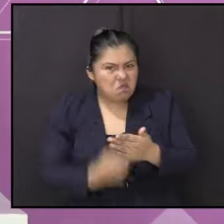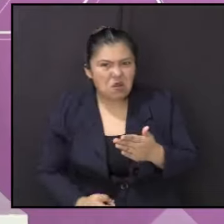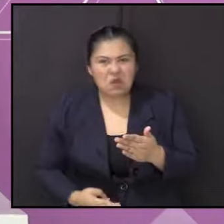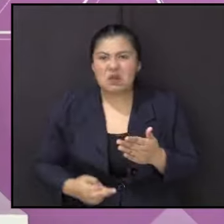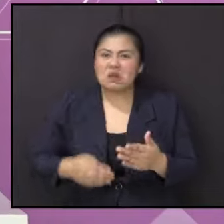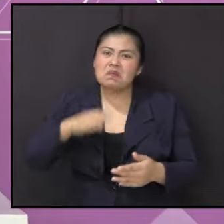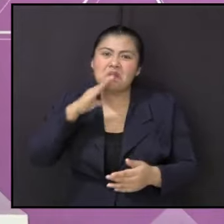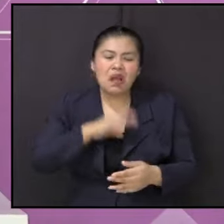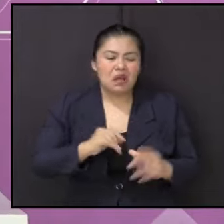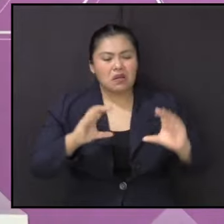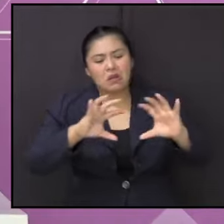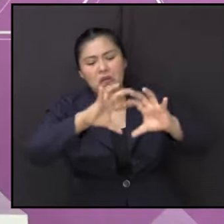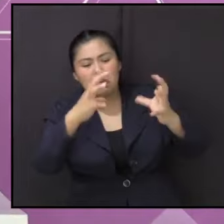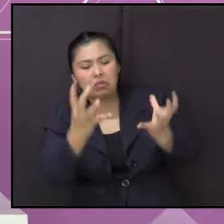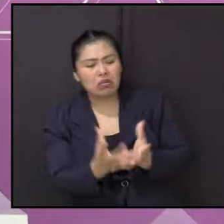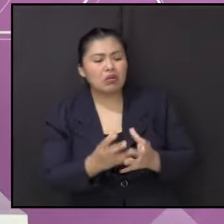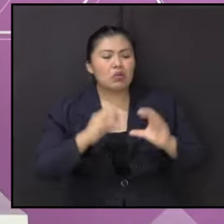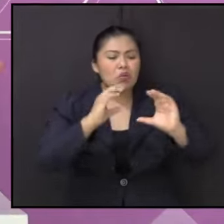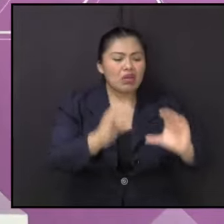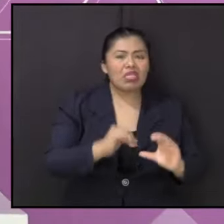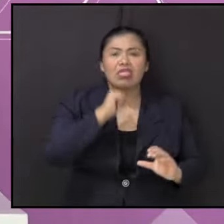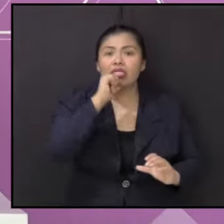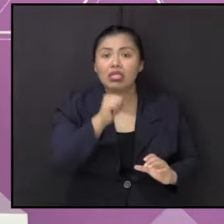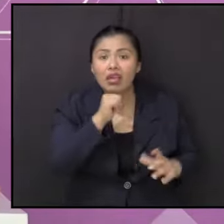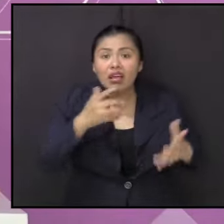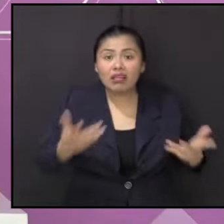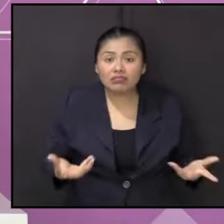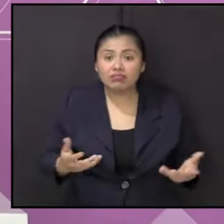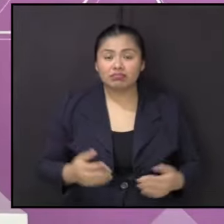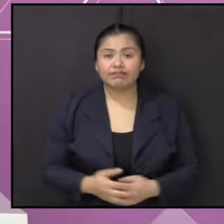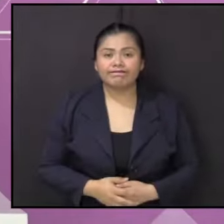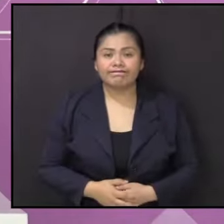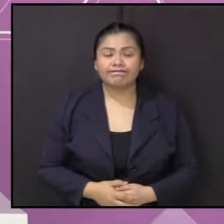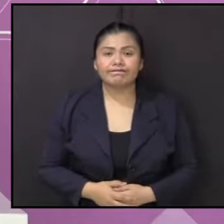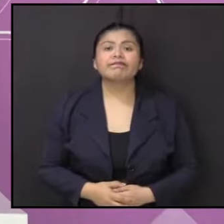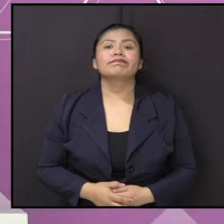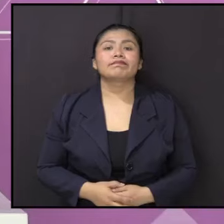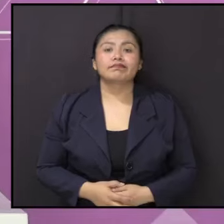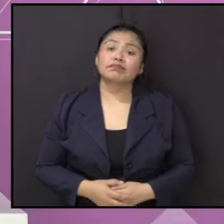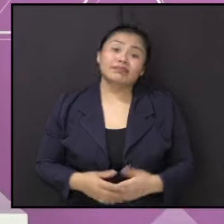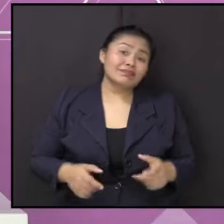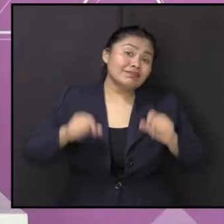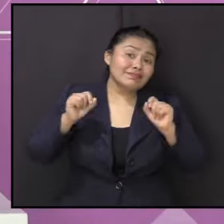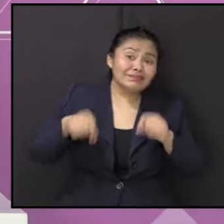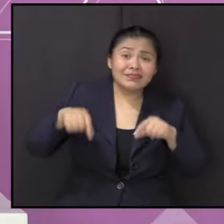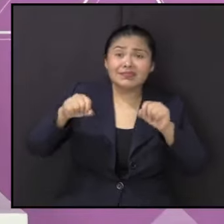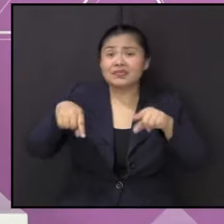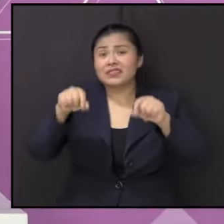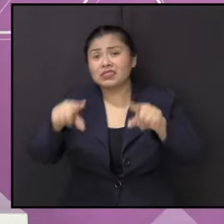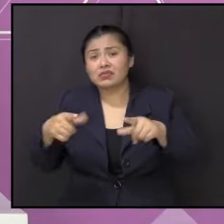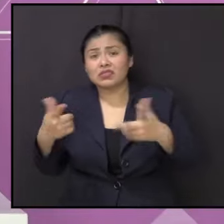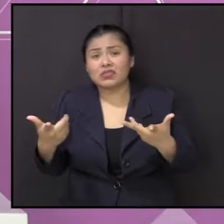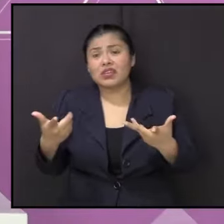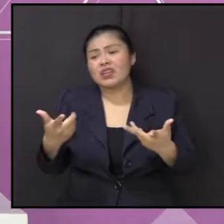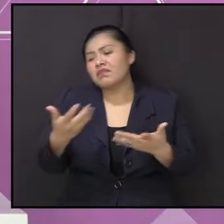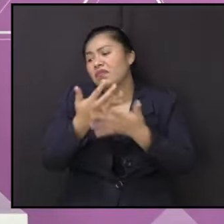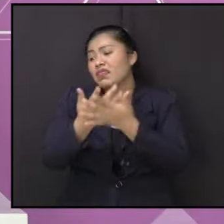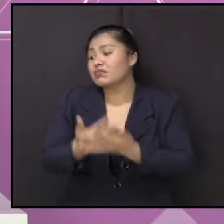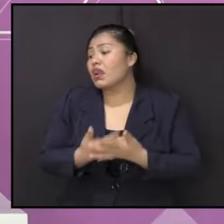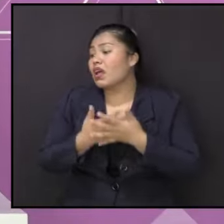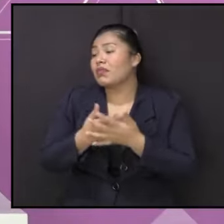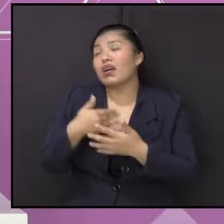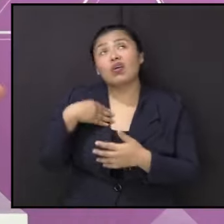tienen la forma de cómo seguir adelante, cómo sostenerse, y están de alguna manera siempre a esperanzas o a esperas de que reciban